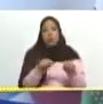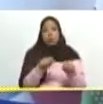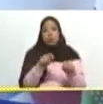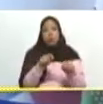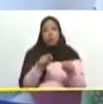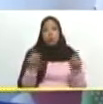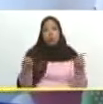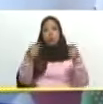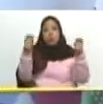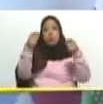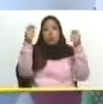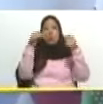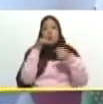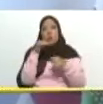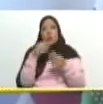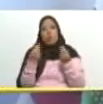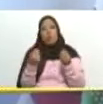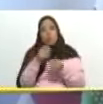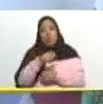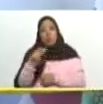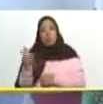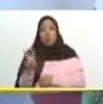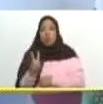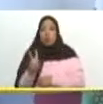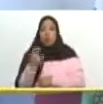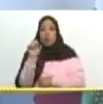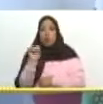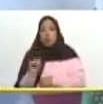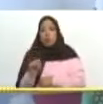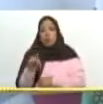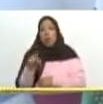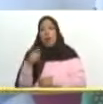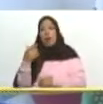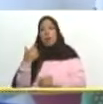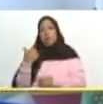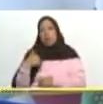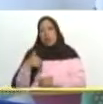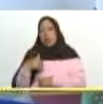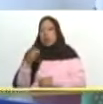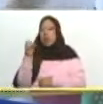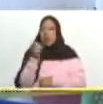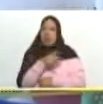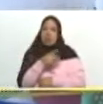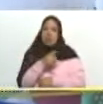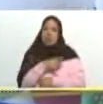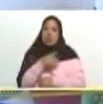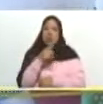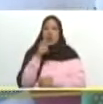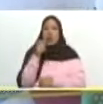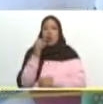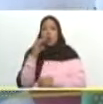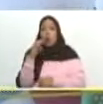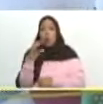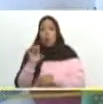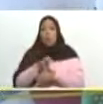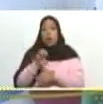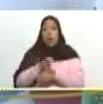por la campaña mediática en muchos países, del sur sobre todo. Y regresaron a ser